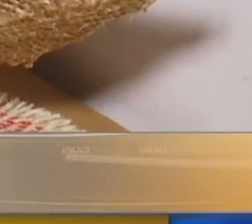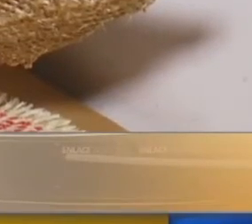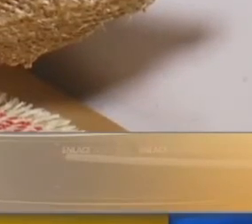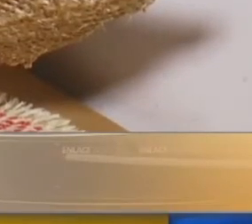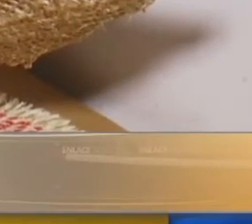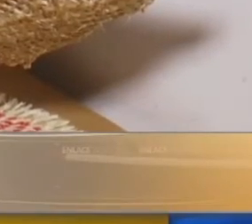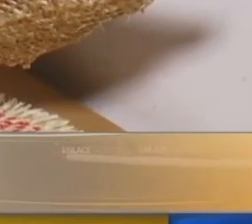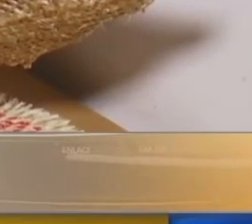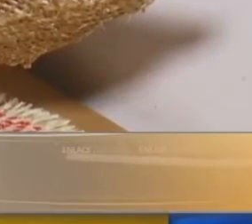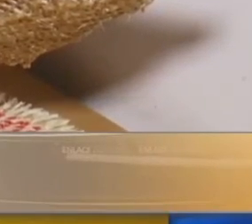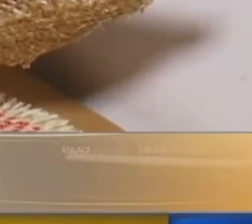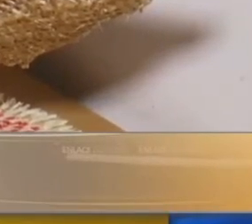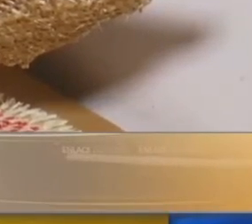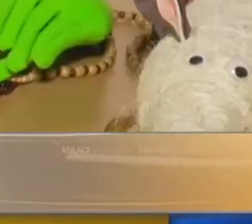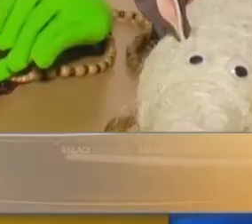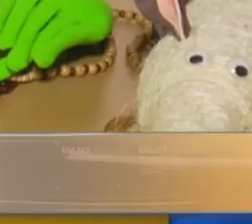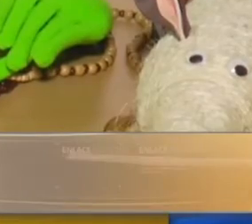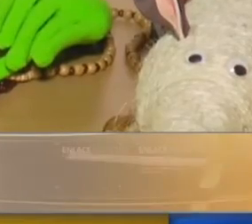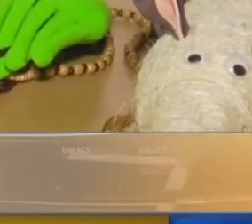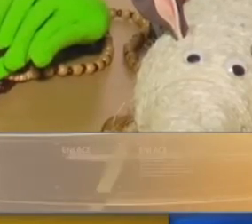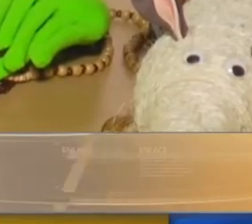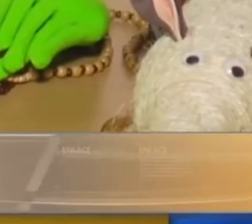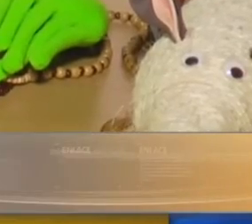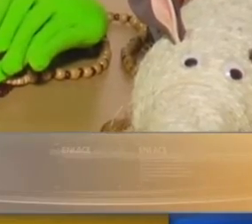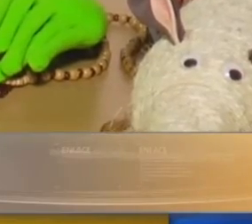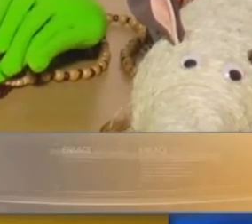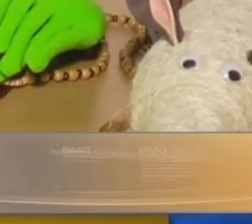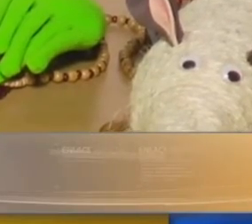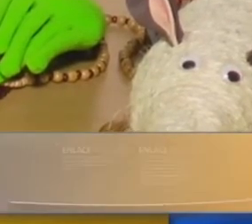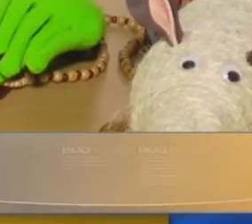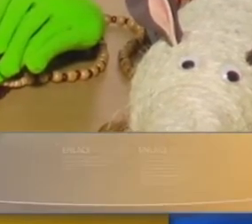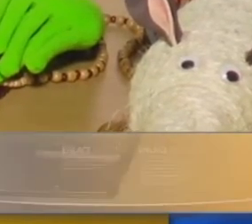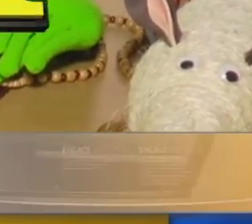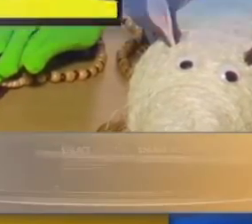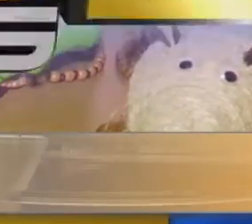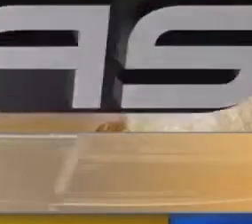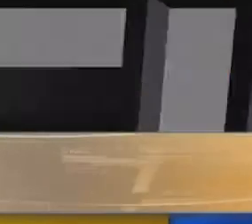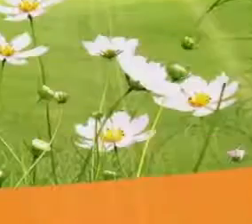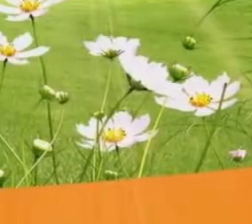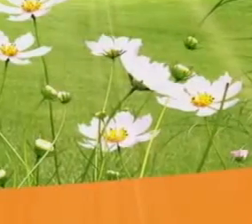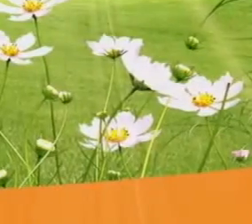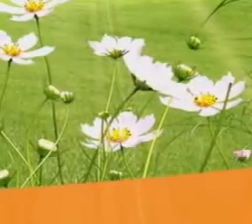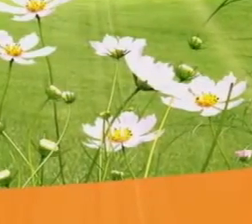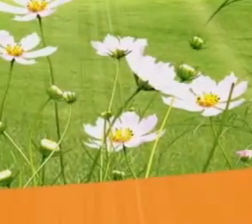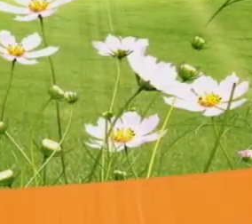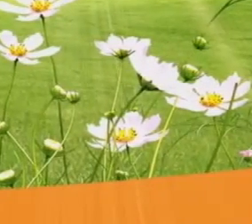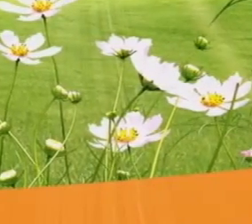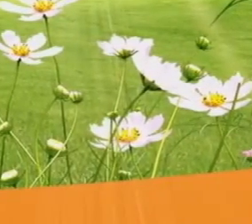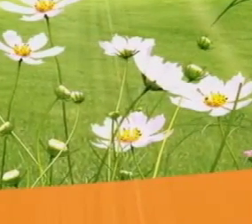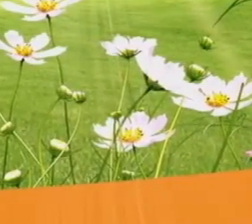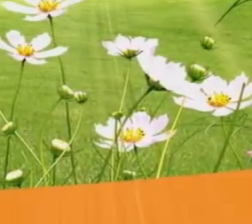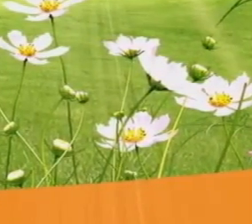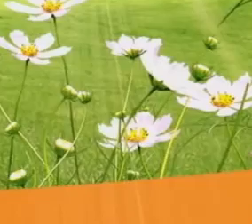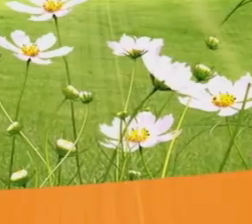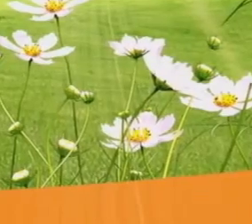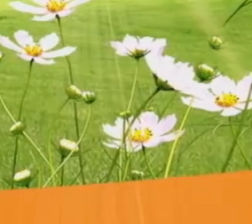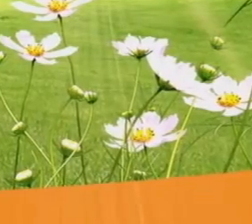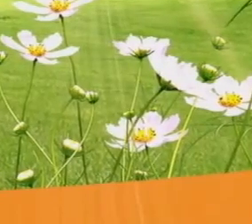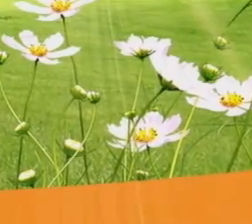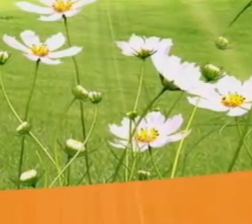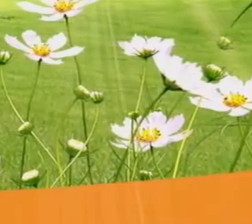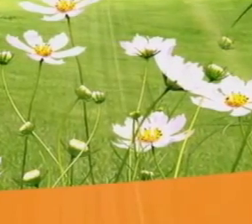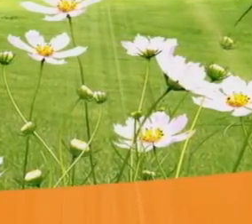su talento hecho a mano este fin de semana en una muestra que se realizará en un centro comercial de la ciudad con el patrocinio de Barzol Ecológico,